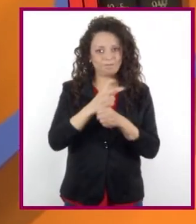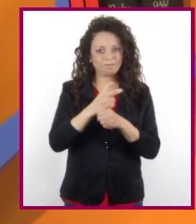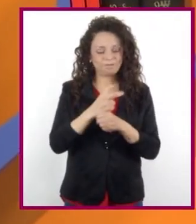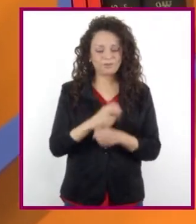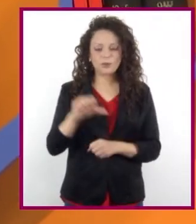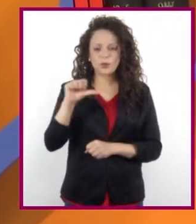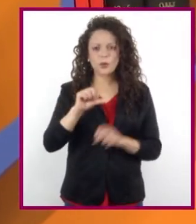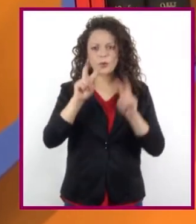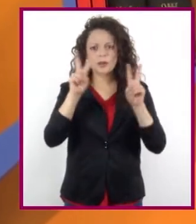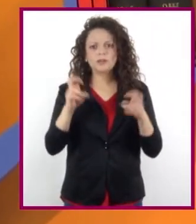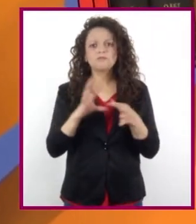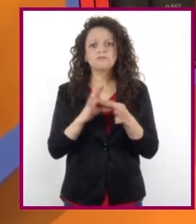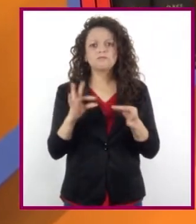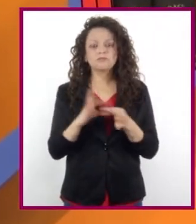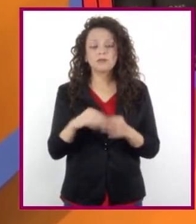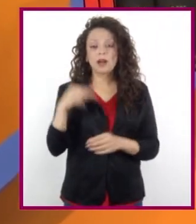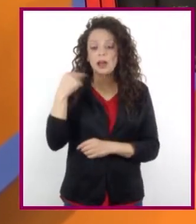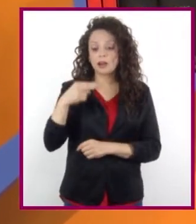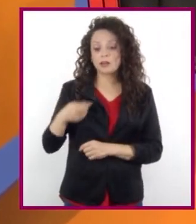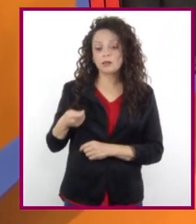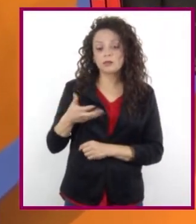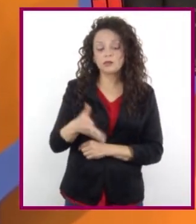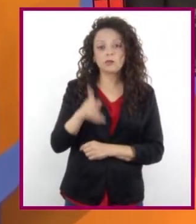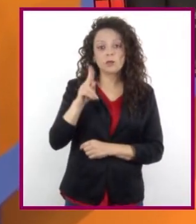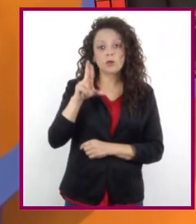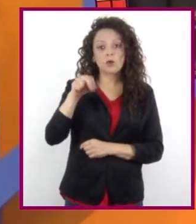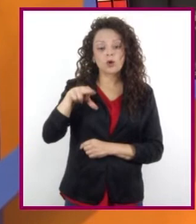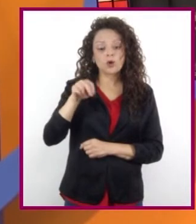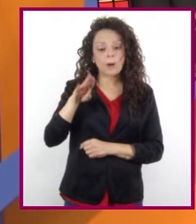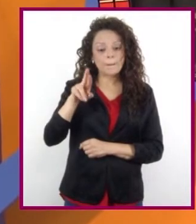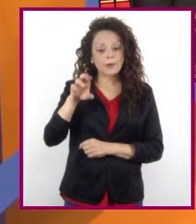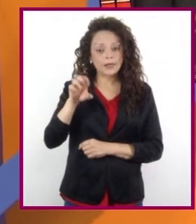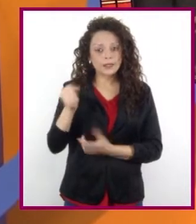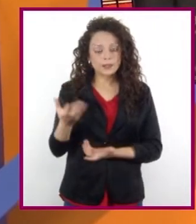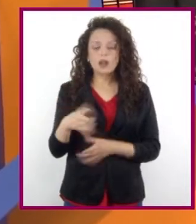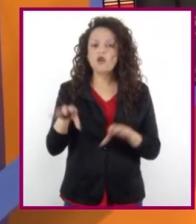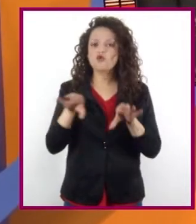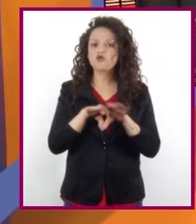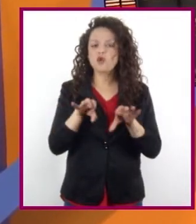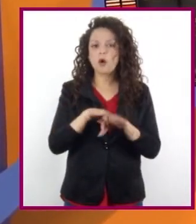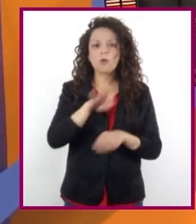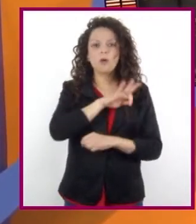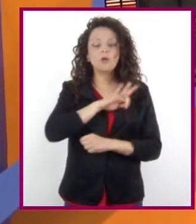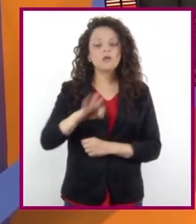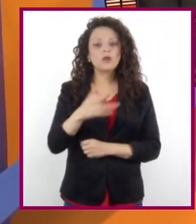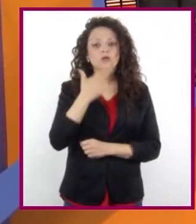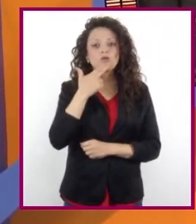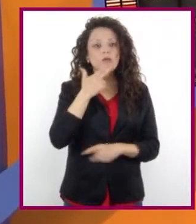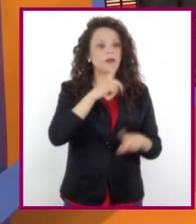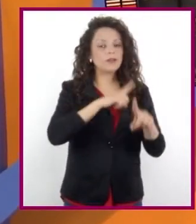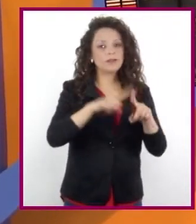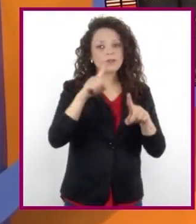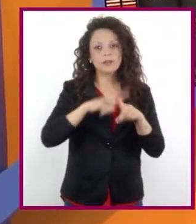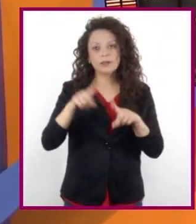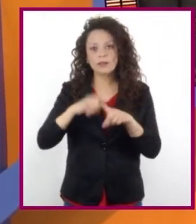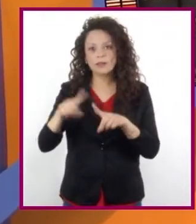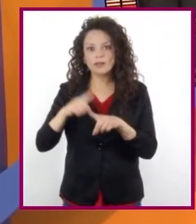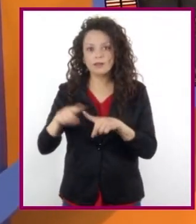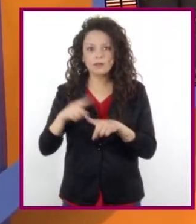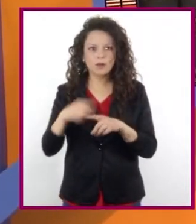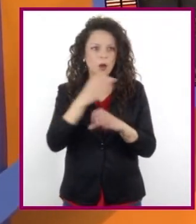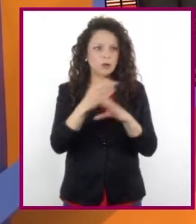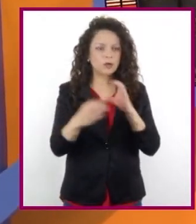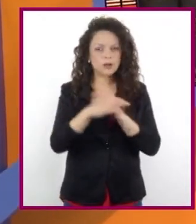hablaremos sobre nombrar con pronombres. Con esto nos referimos a cómo podemos utilizar diversos recursos